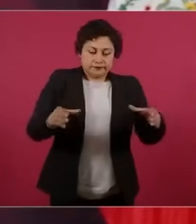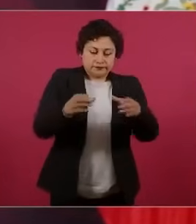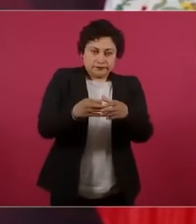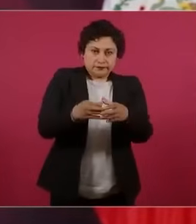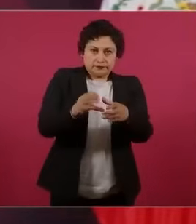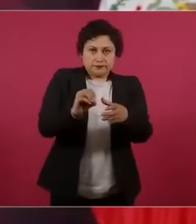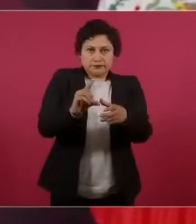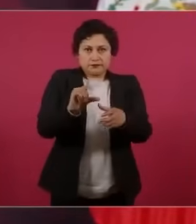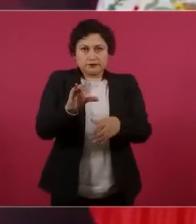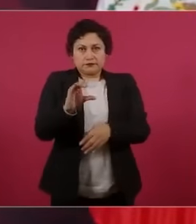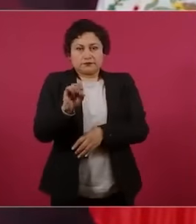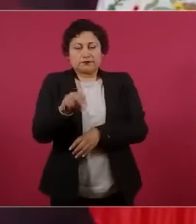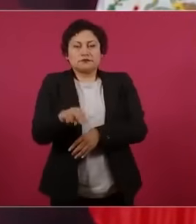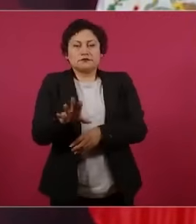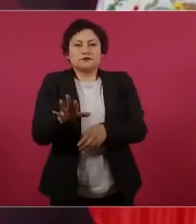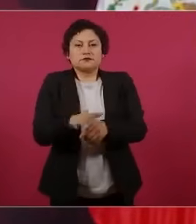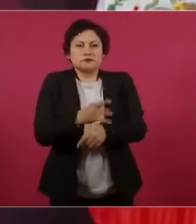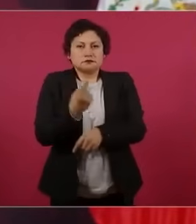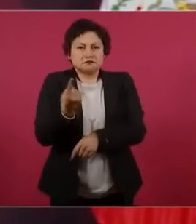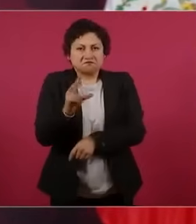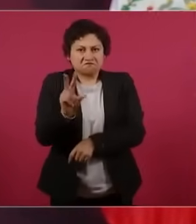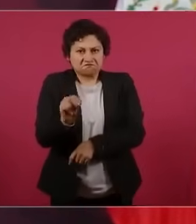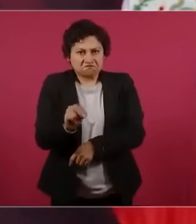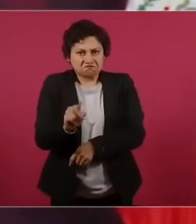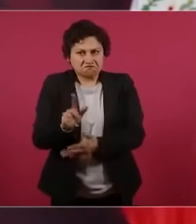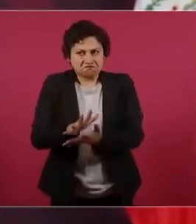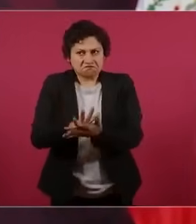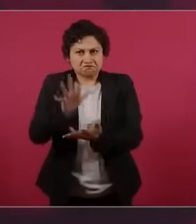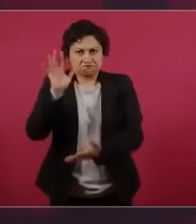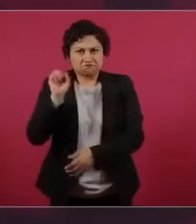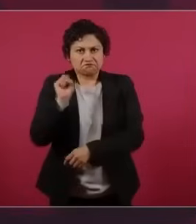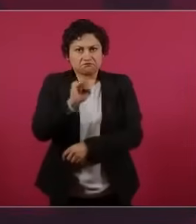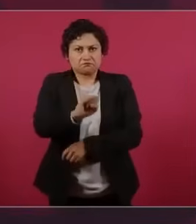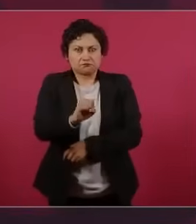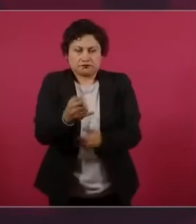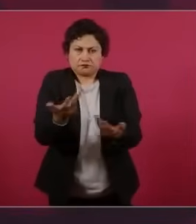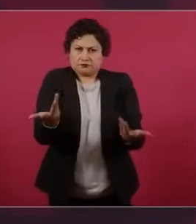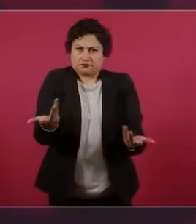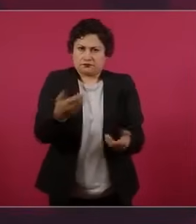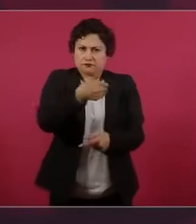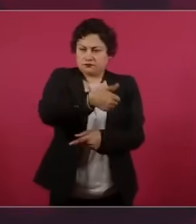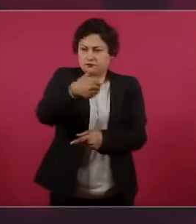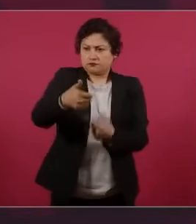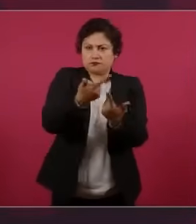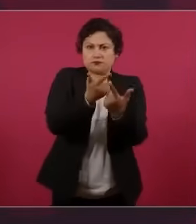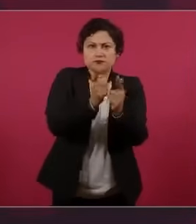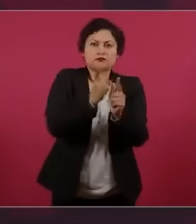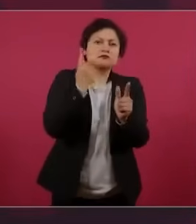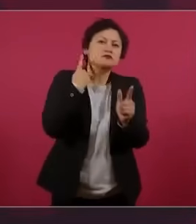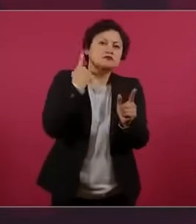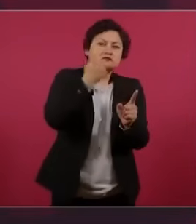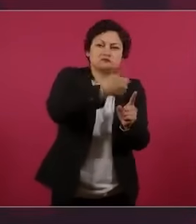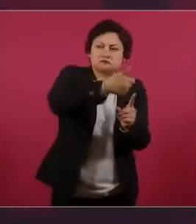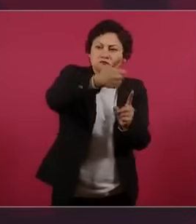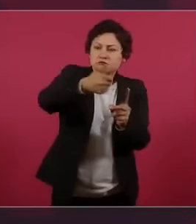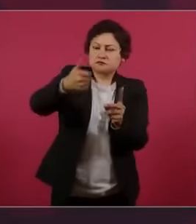¿Por qué no? Si cada partido obtuvo votos más,